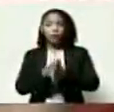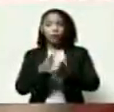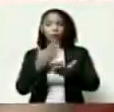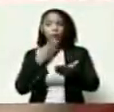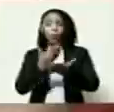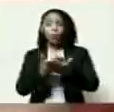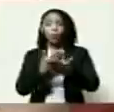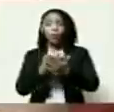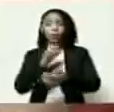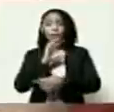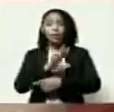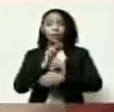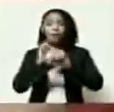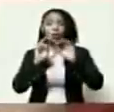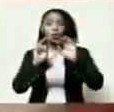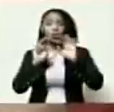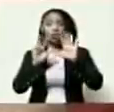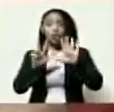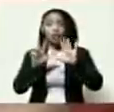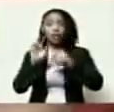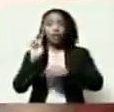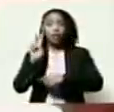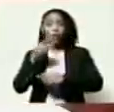propuestas, 382 propuestas,